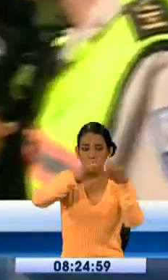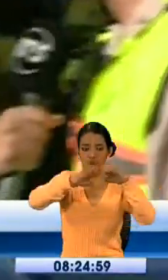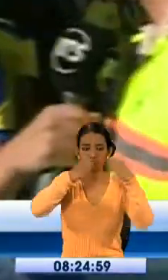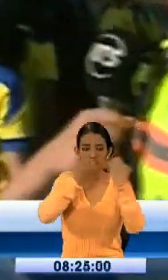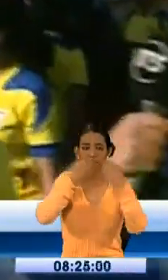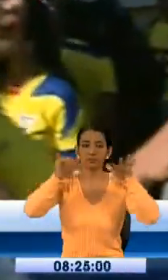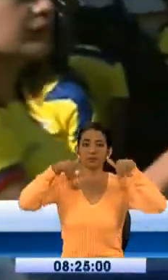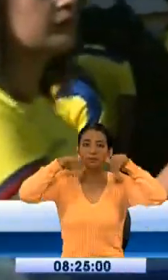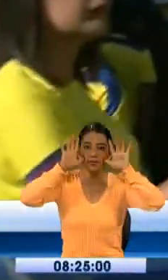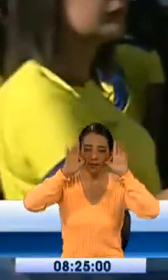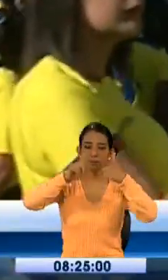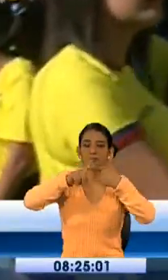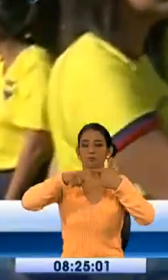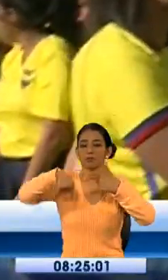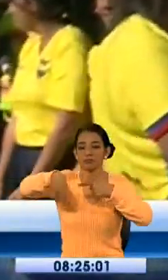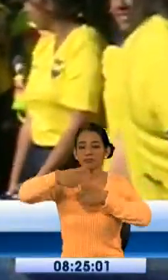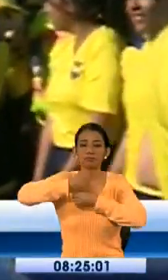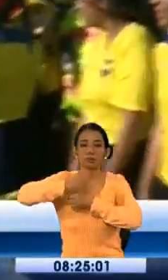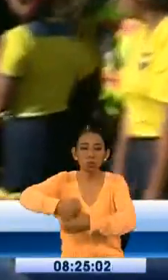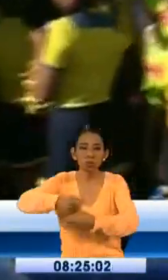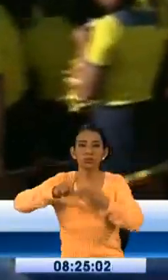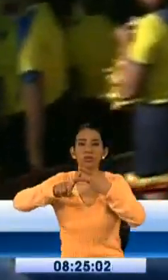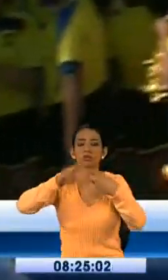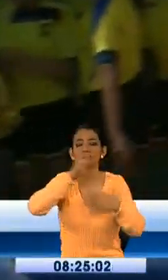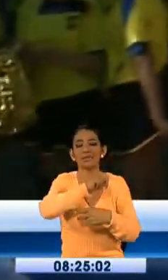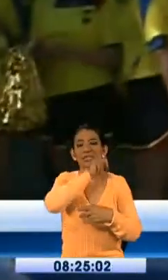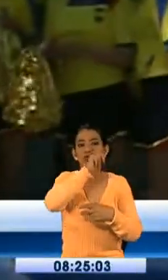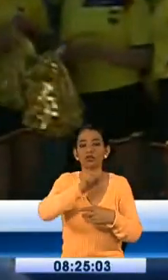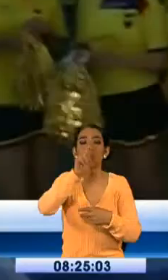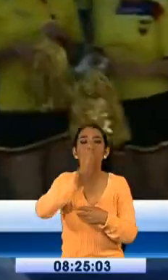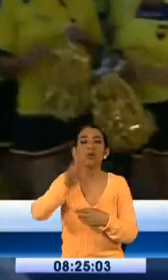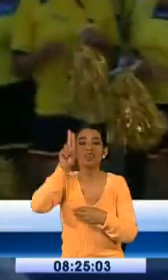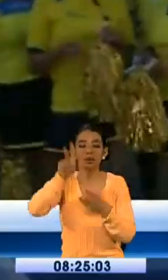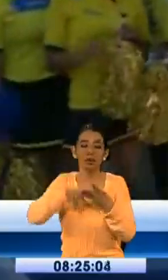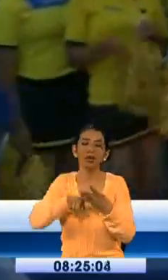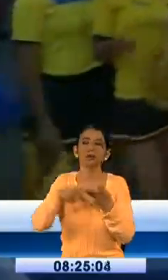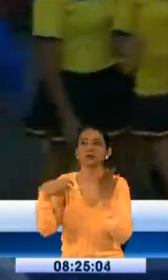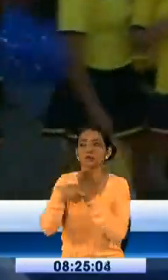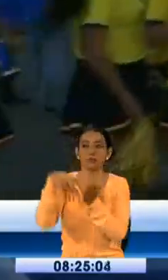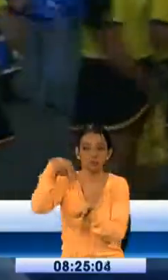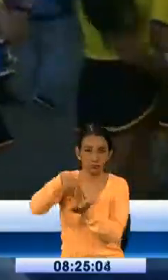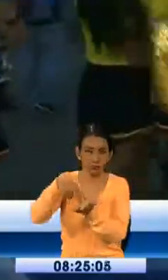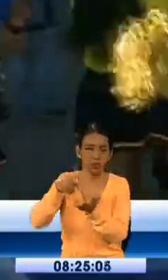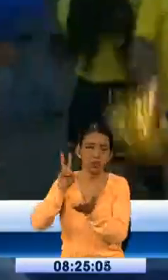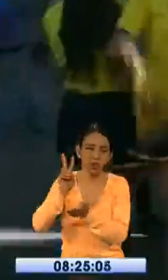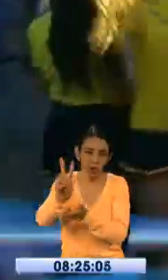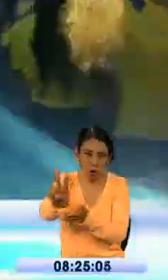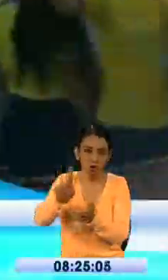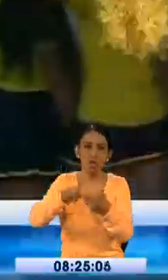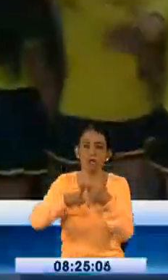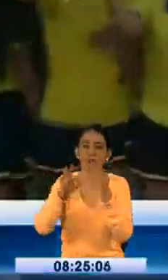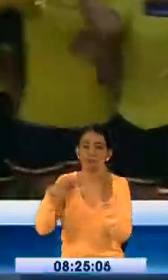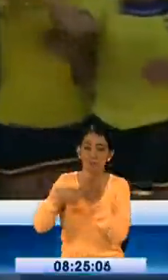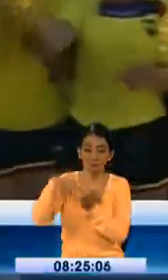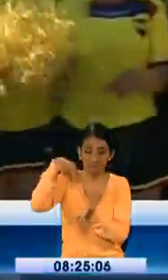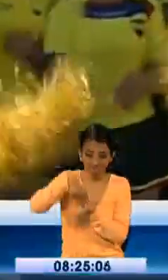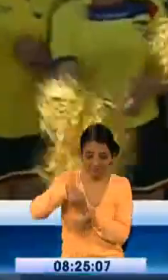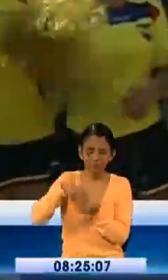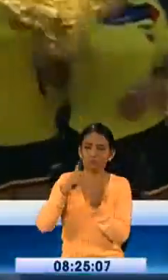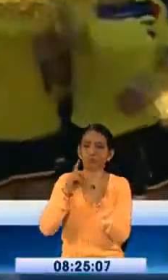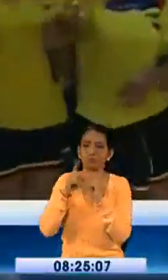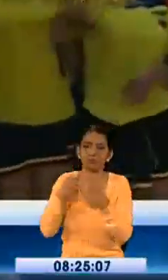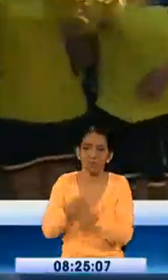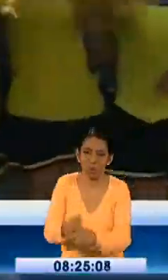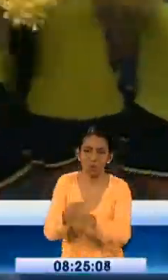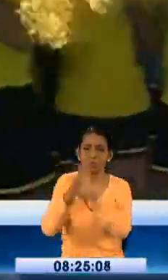diciembre, Naciones Unidas, Amazonas, las estaciones de trolebús, especialmente en los terminales en donde gente llega de